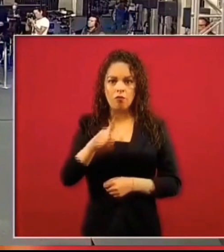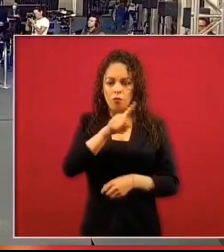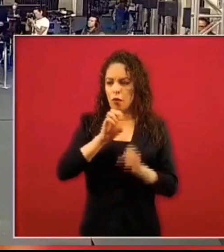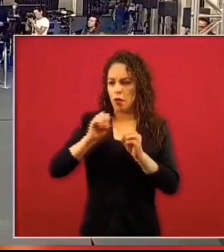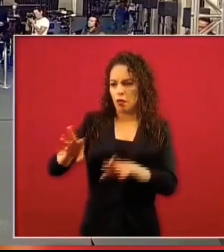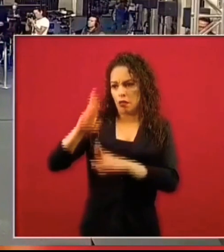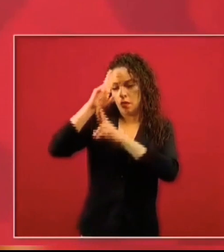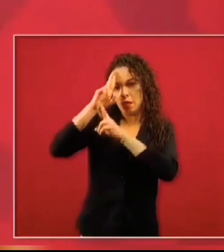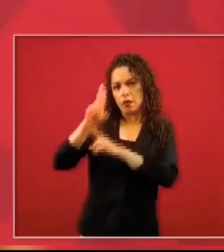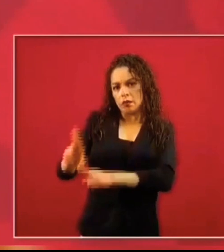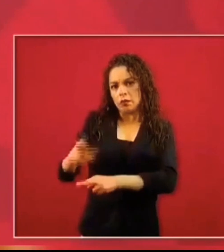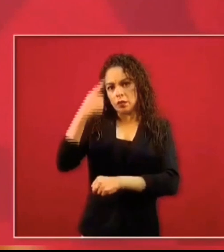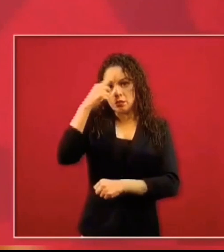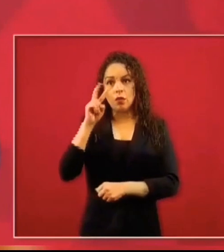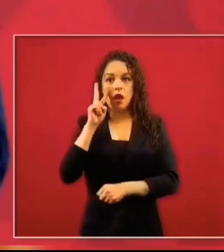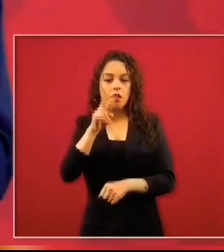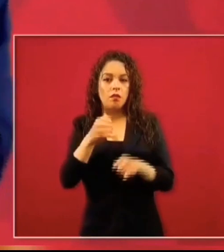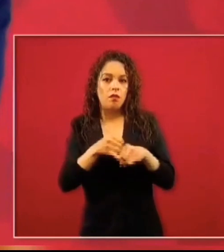O sea,